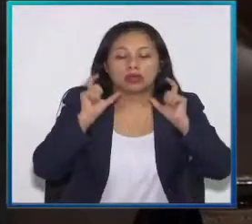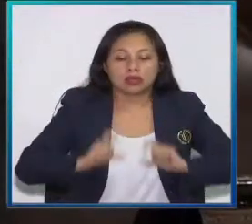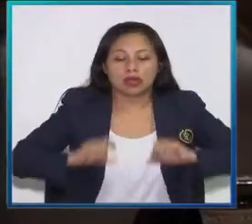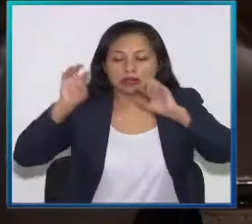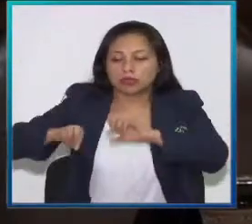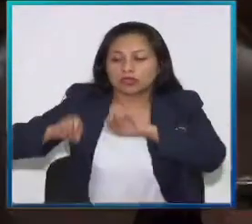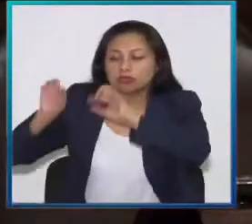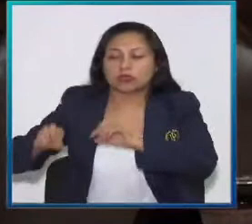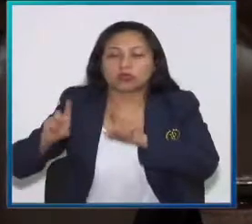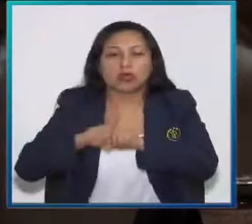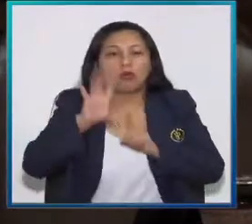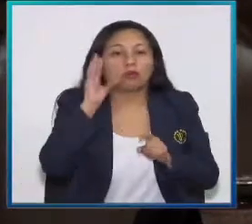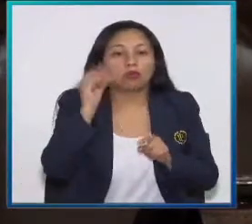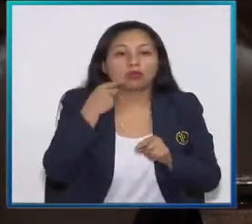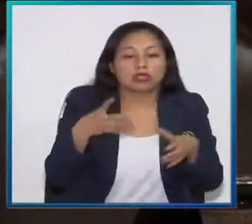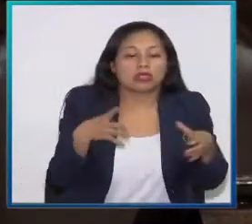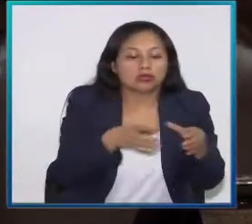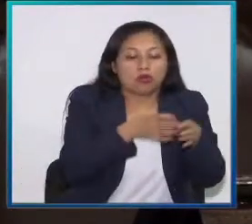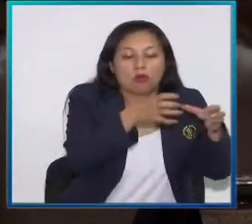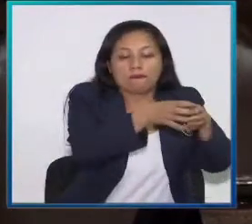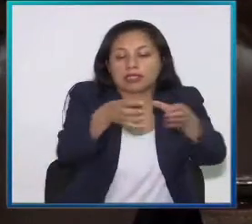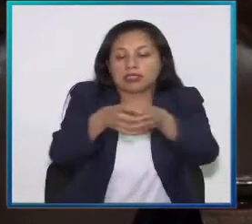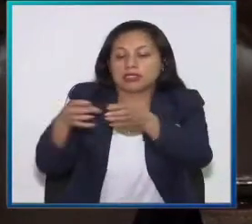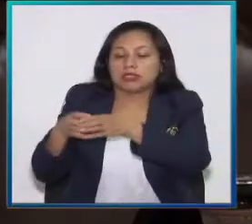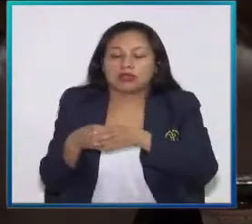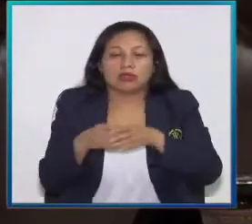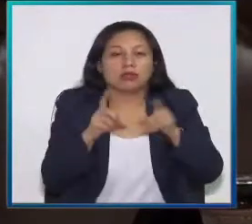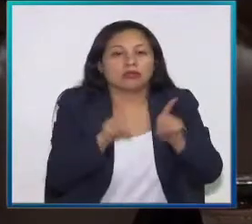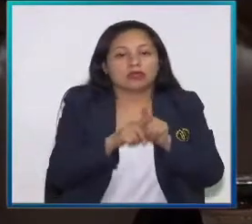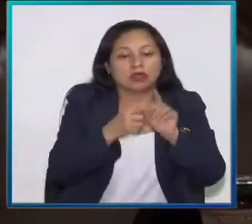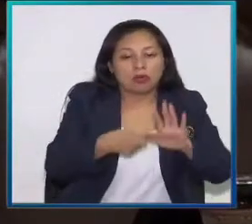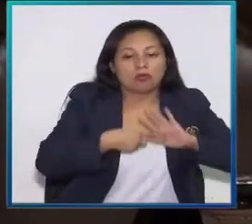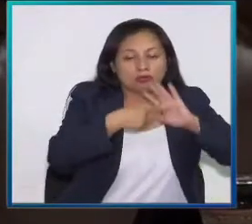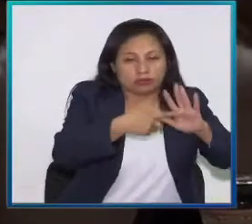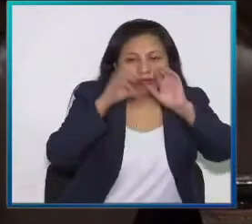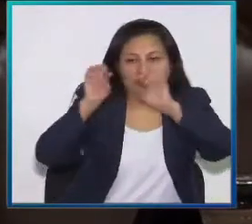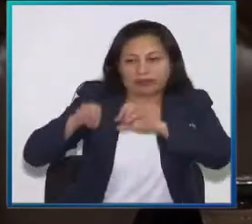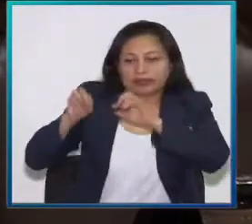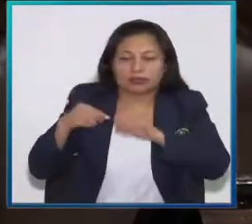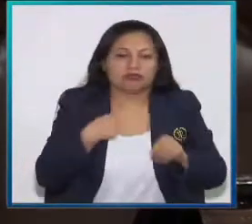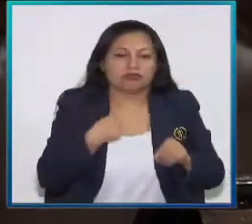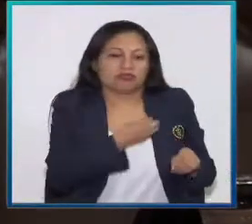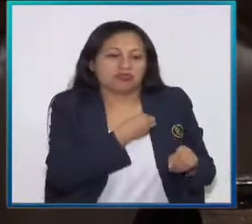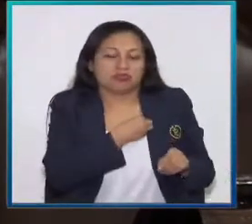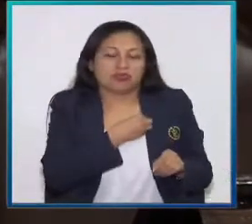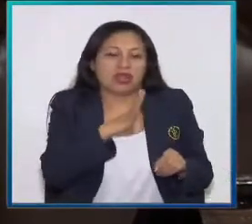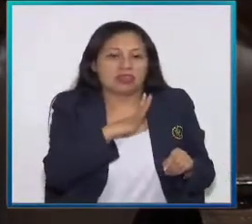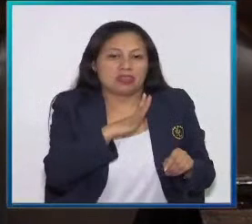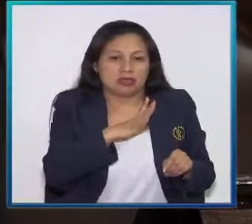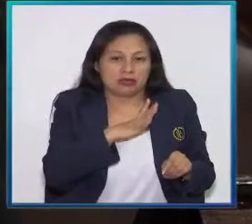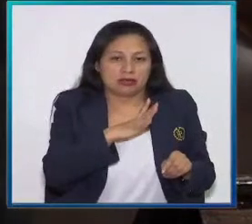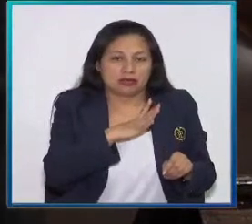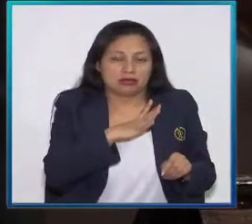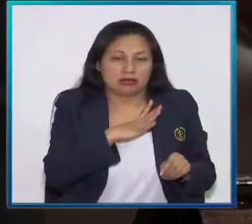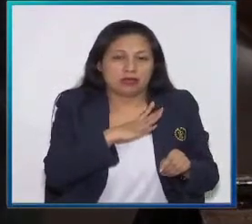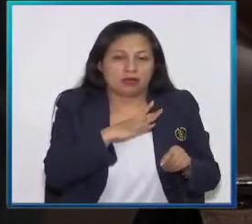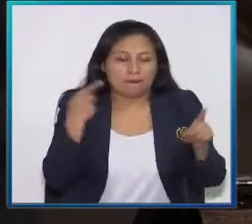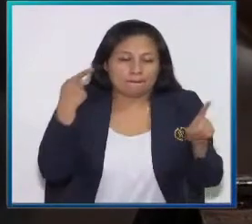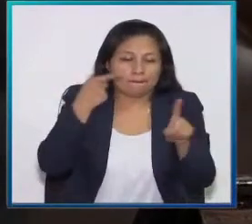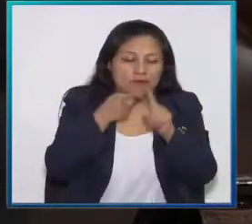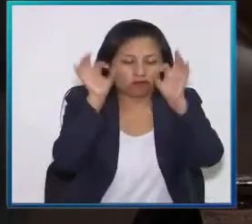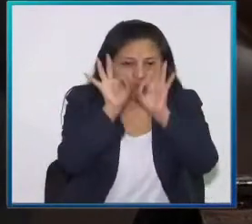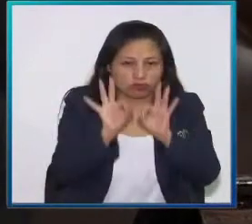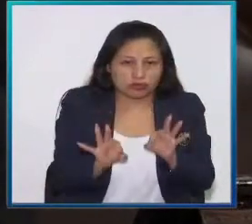ciudadanía, porque las comisiones de postulación tengan